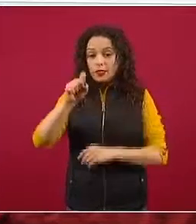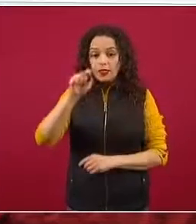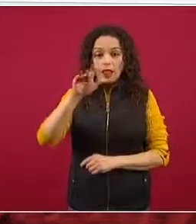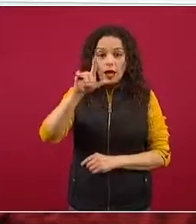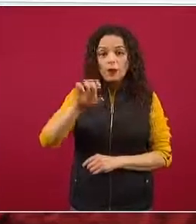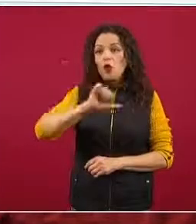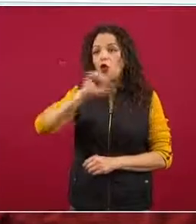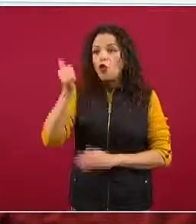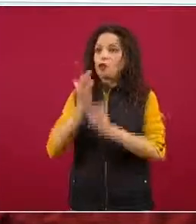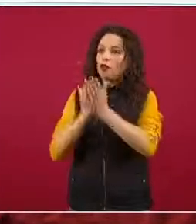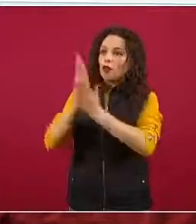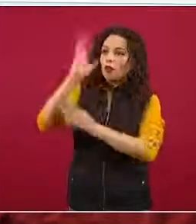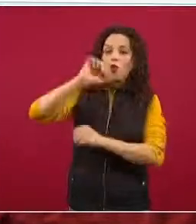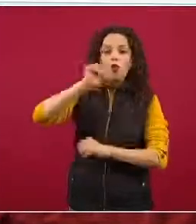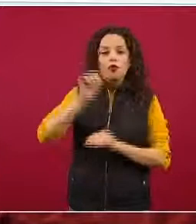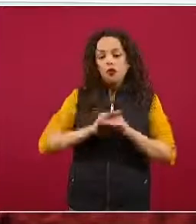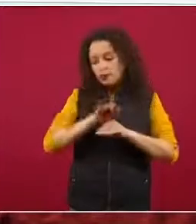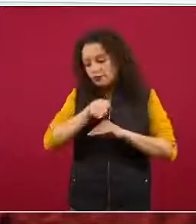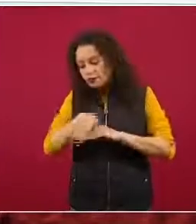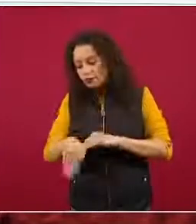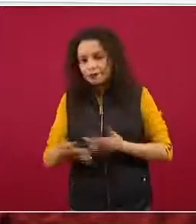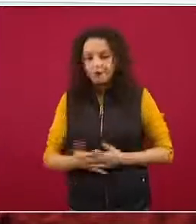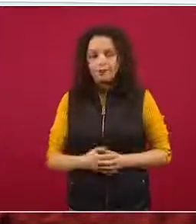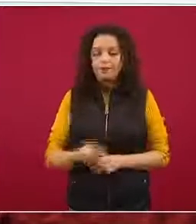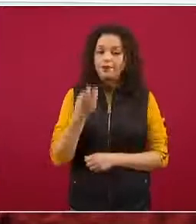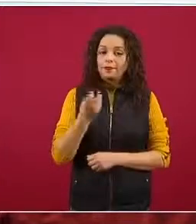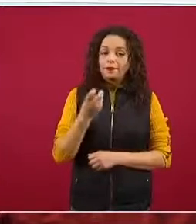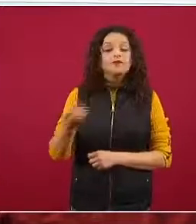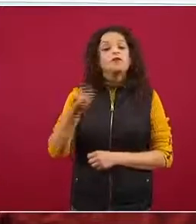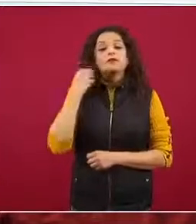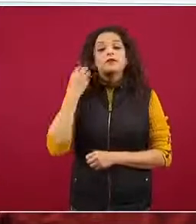la conferencia de prensa vespertina número